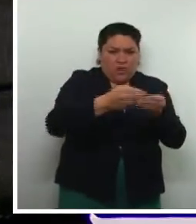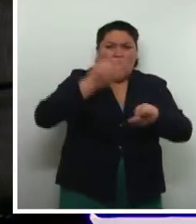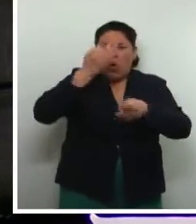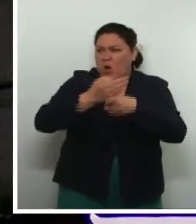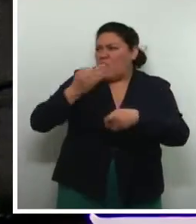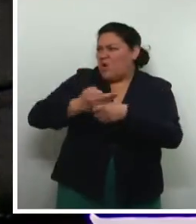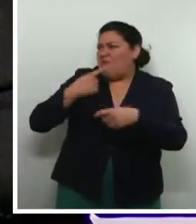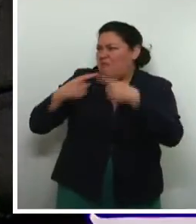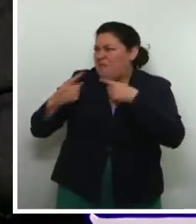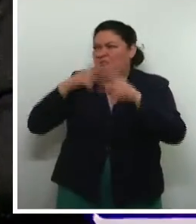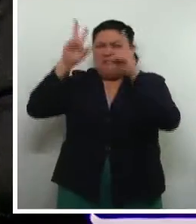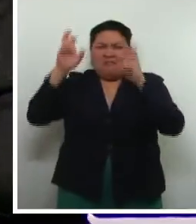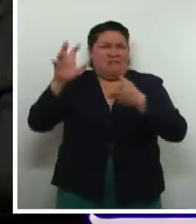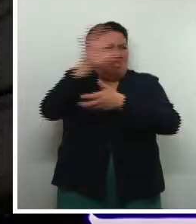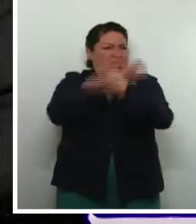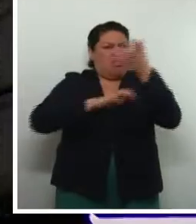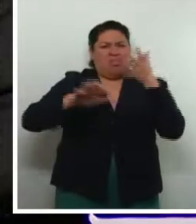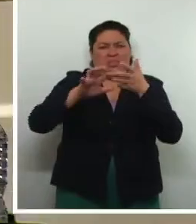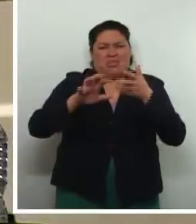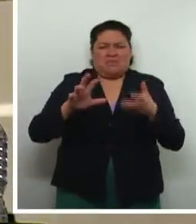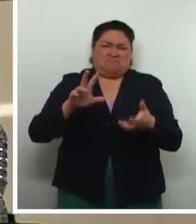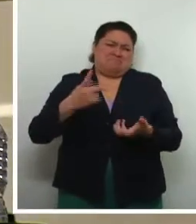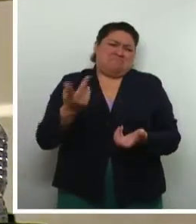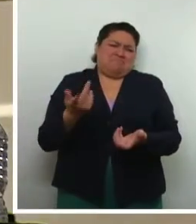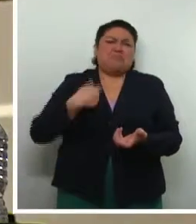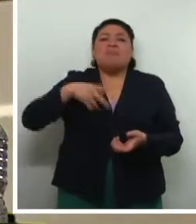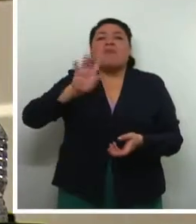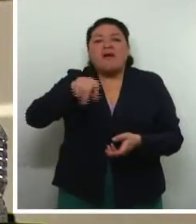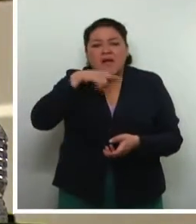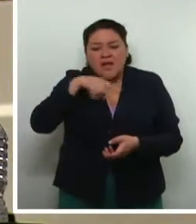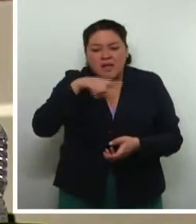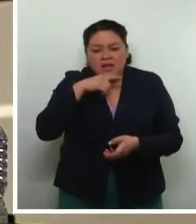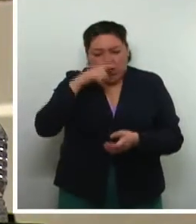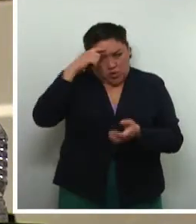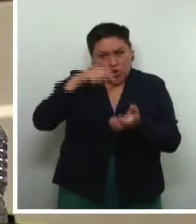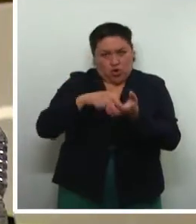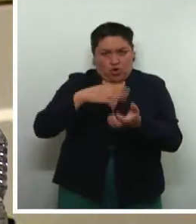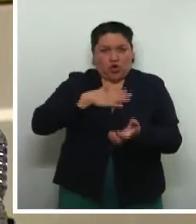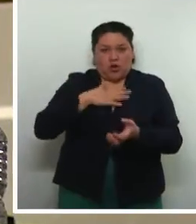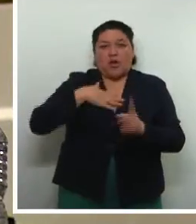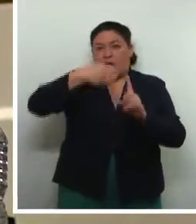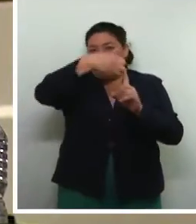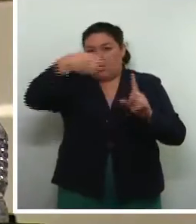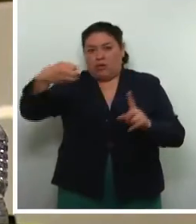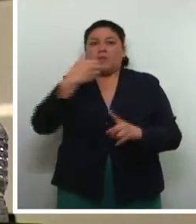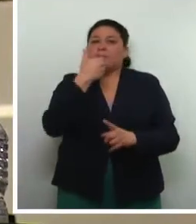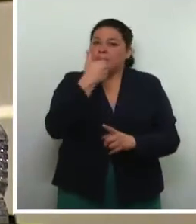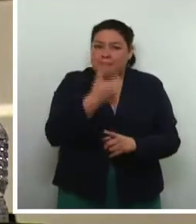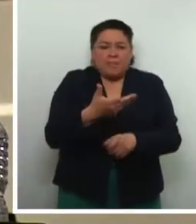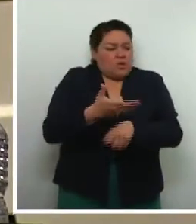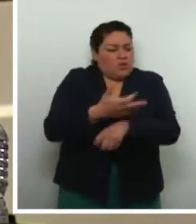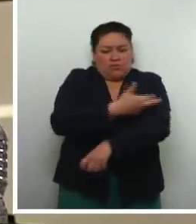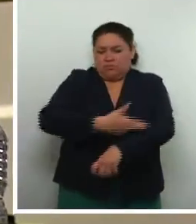discusión aquí sobre el tema, ¿no? Yo pienso que estamos procediendo correctamente y ha resultado bien.